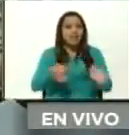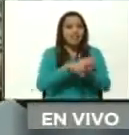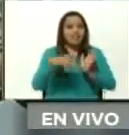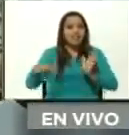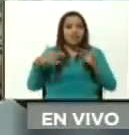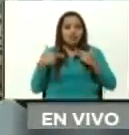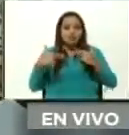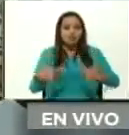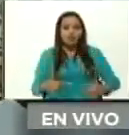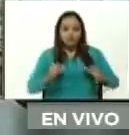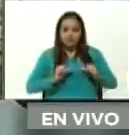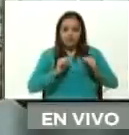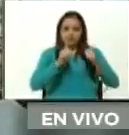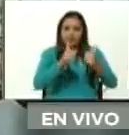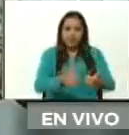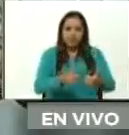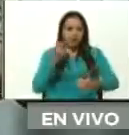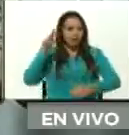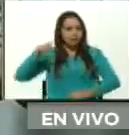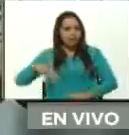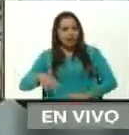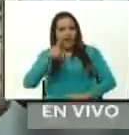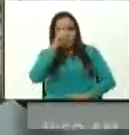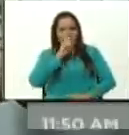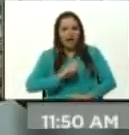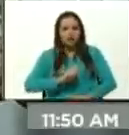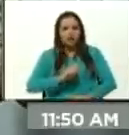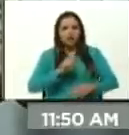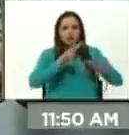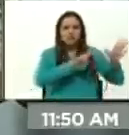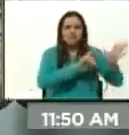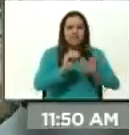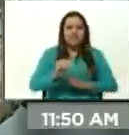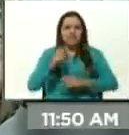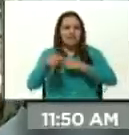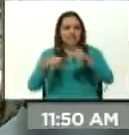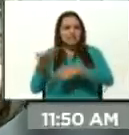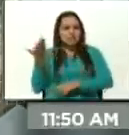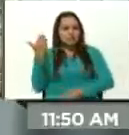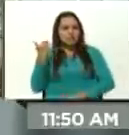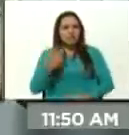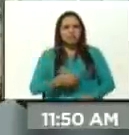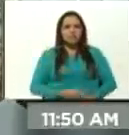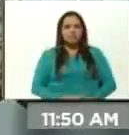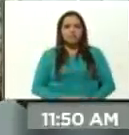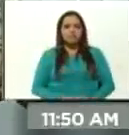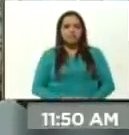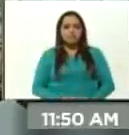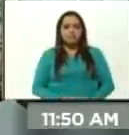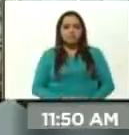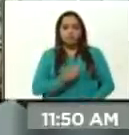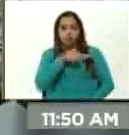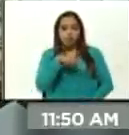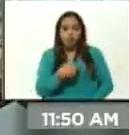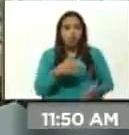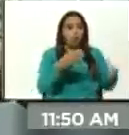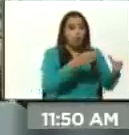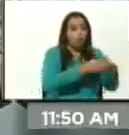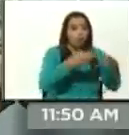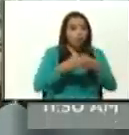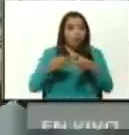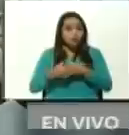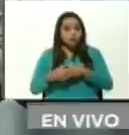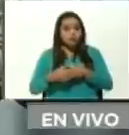inicia durante la década de los años 70 del siglo pasado. Y nos organizamos con muchas